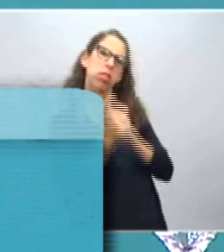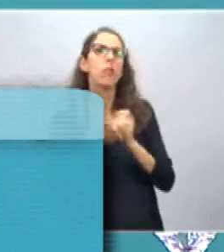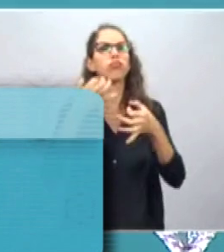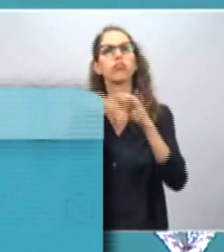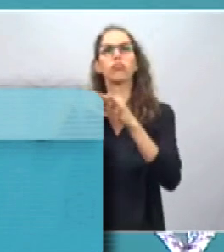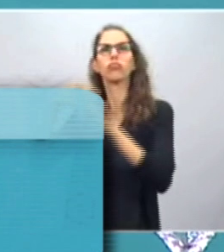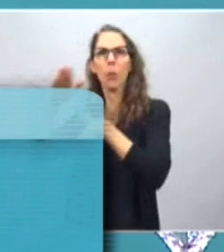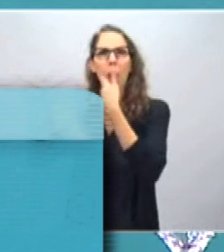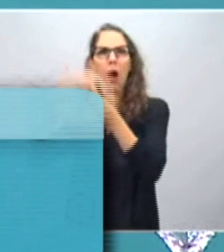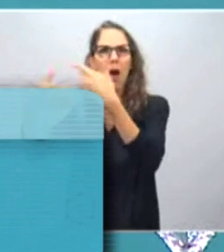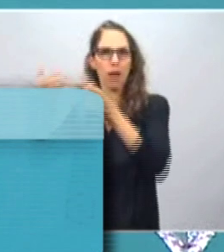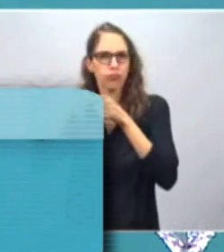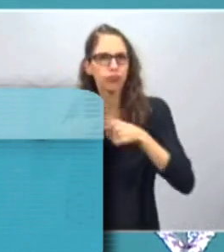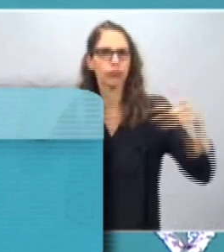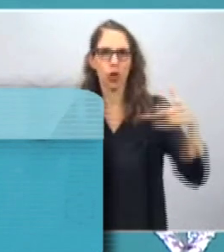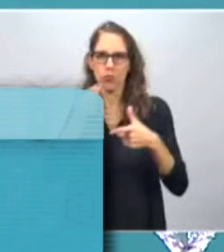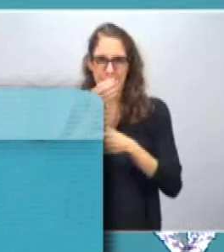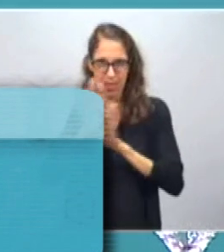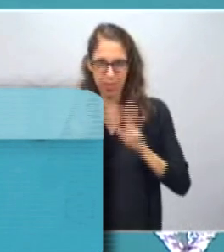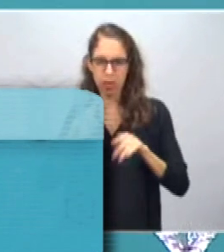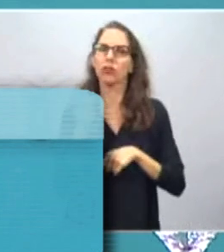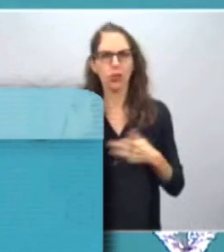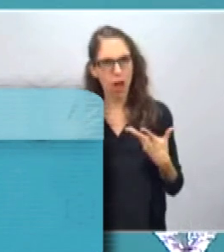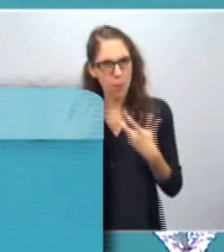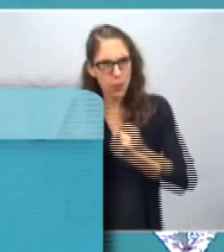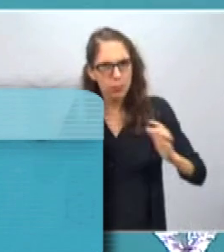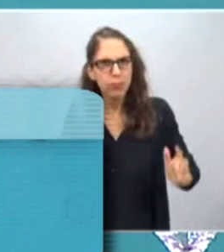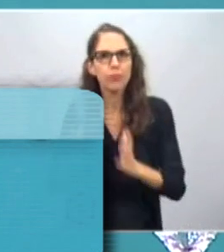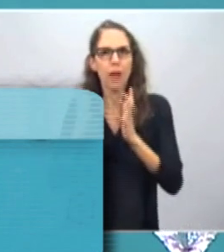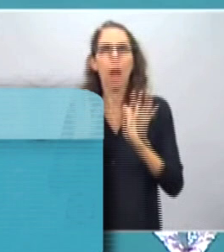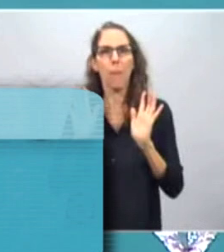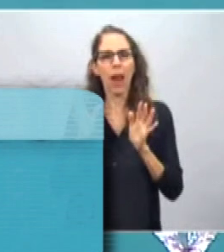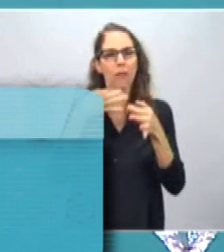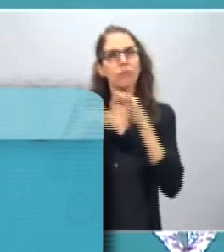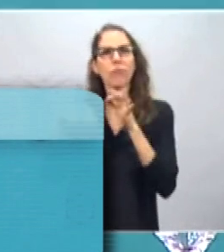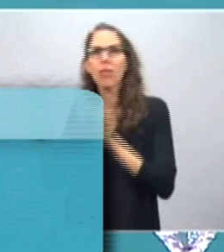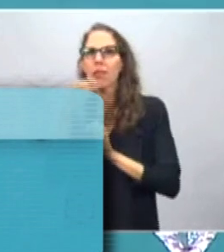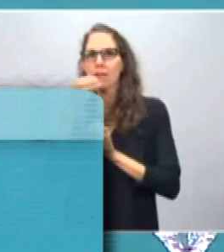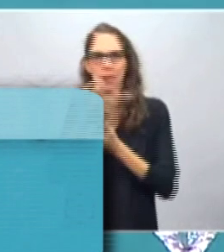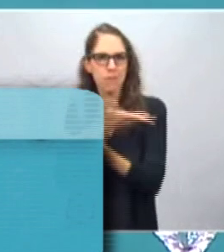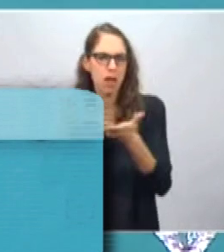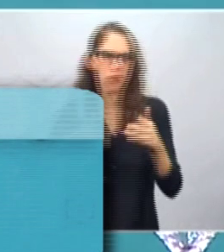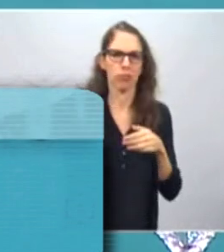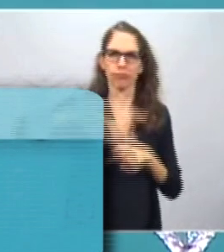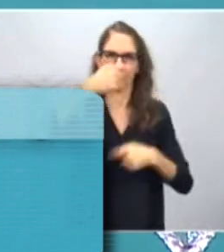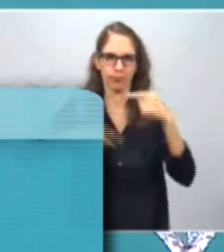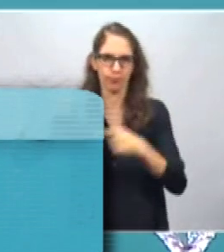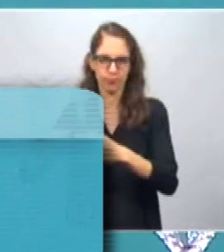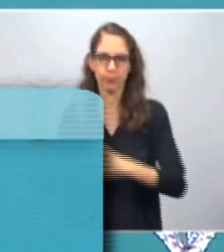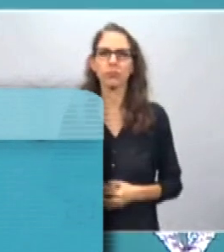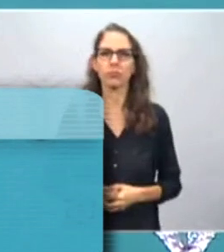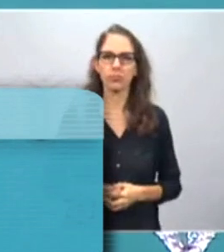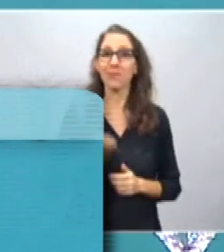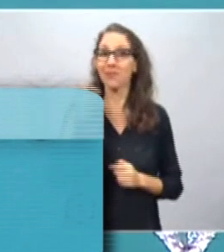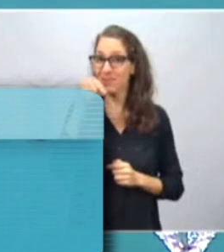de alimentos. Entonces estamos fomentando esa producción de alimentos a pequeña escala en los distintos distritos.